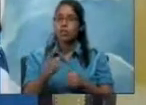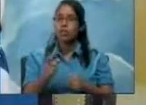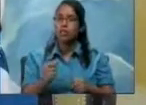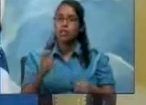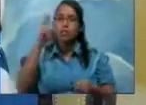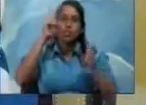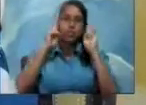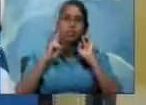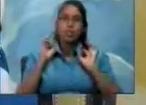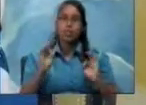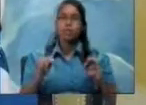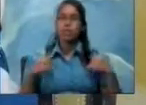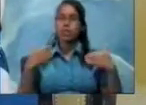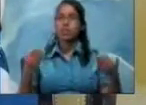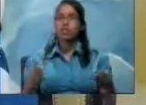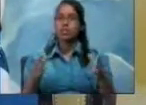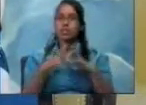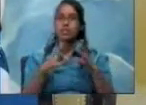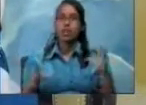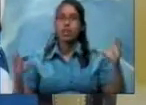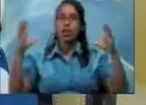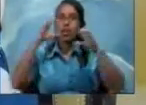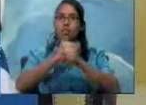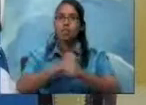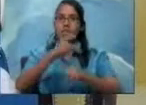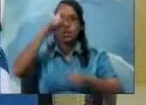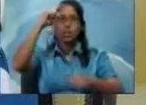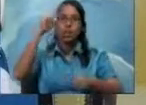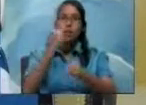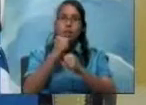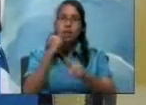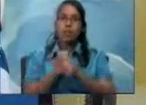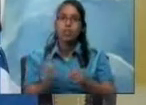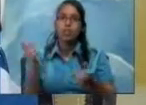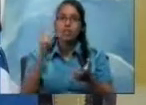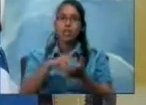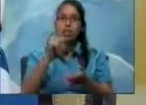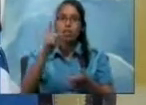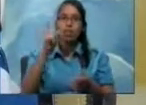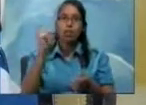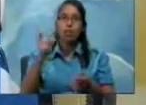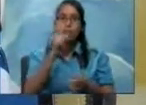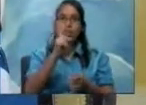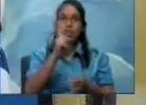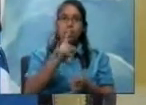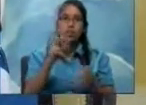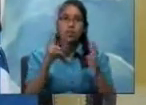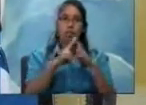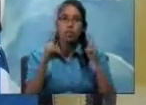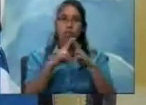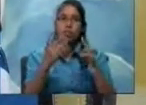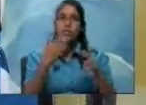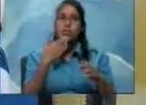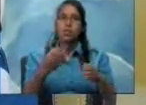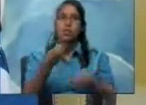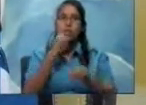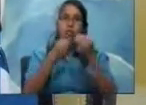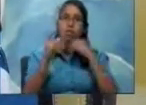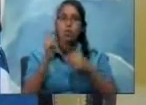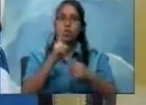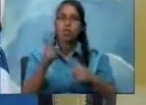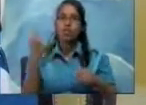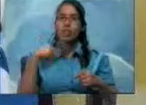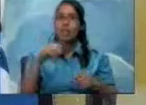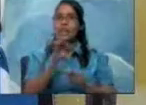cansado toda la noche trabajando llega una persona que no conocen les pide comida no tienen absolutamente